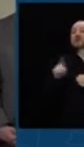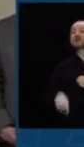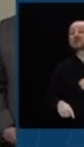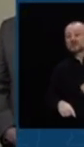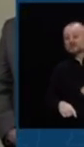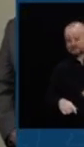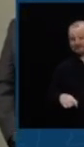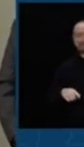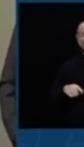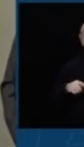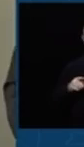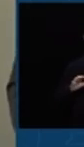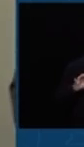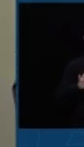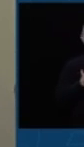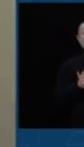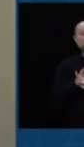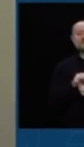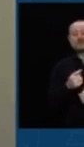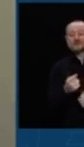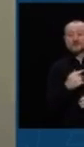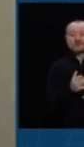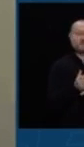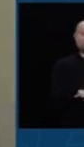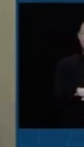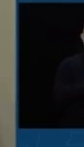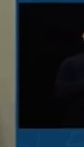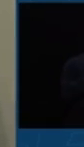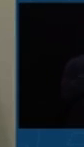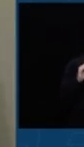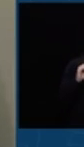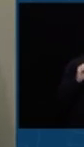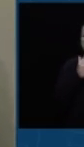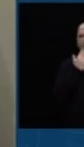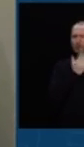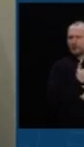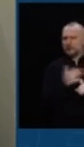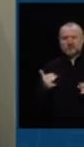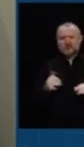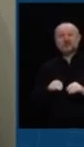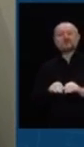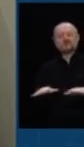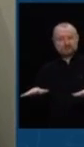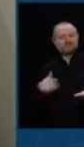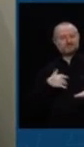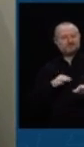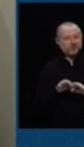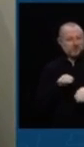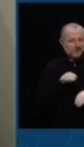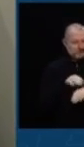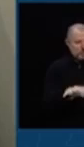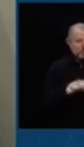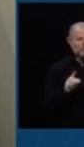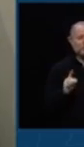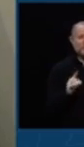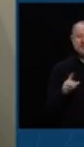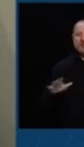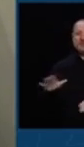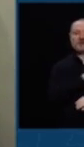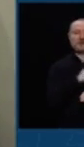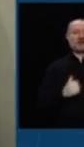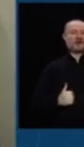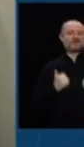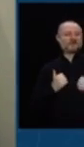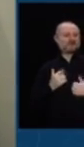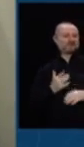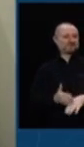que dijo la gobernadora, y es que la población afroamericana es 8 veces más propensa a ser víctimas de asesinatos con